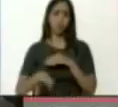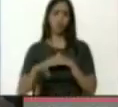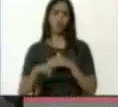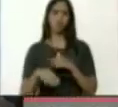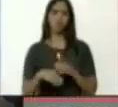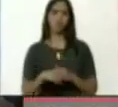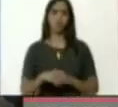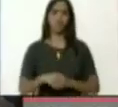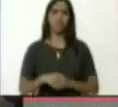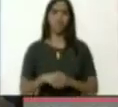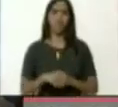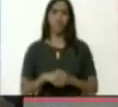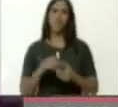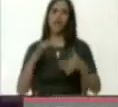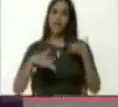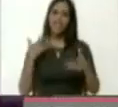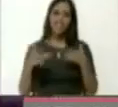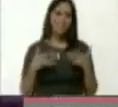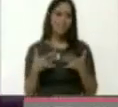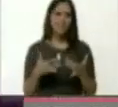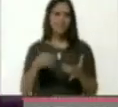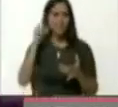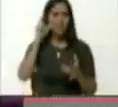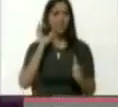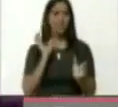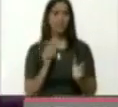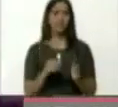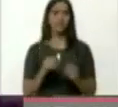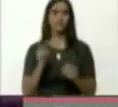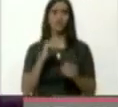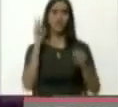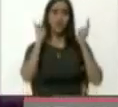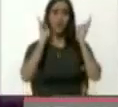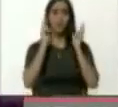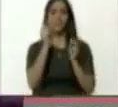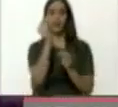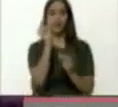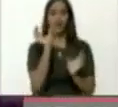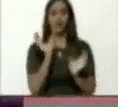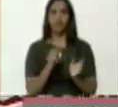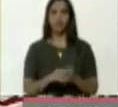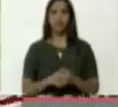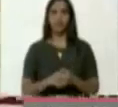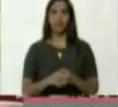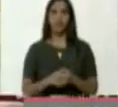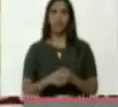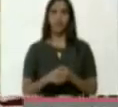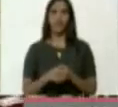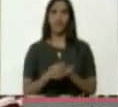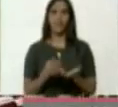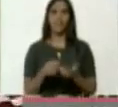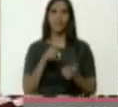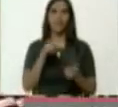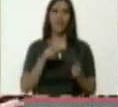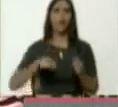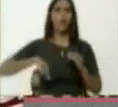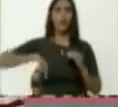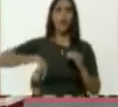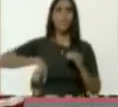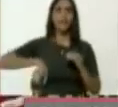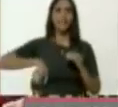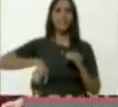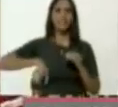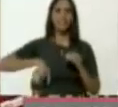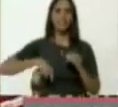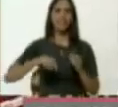una actividad en estos días, una cosa. Es un apéndice... Los dos pendejos eso vienen del área que estábamos... Nismerevan es un apéndice del esposo de Luisa